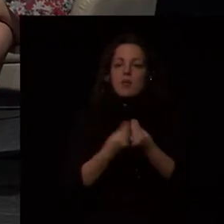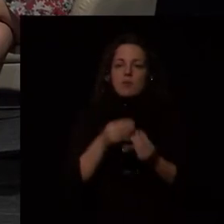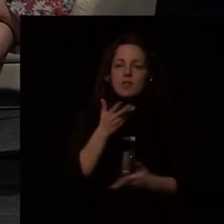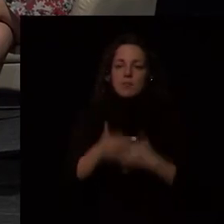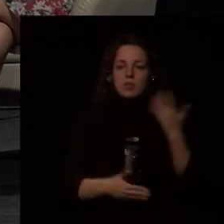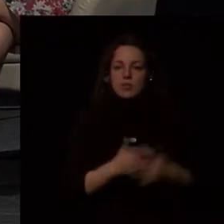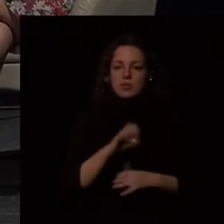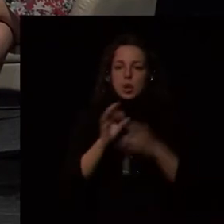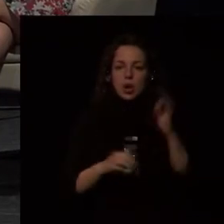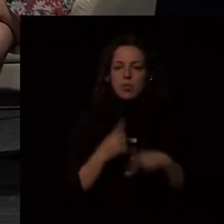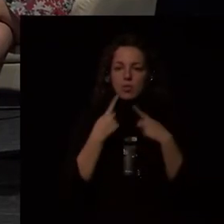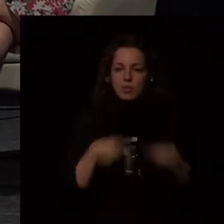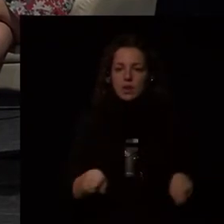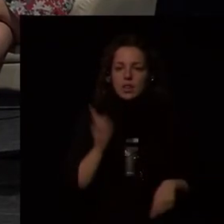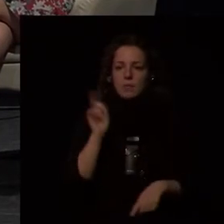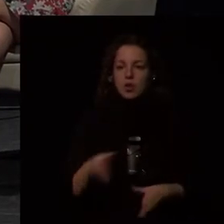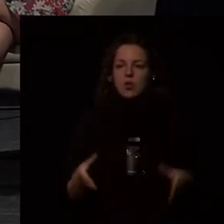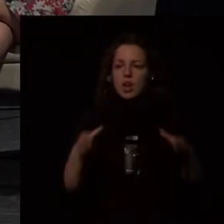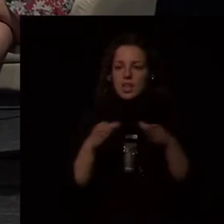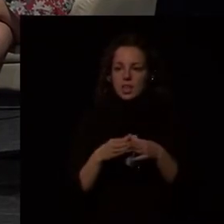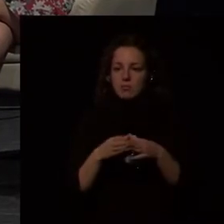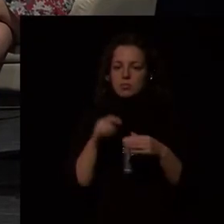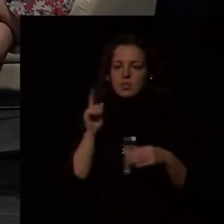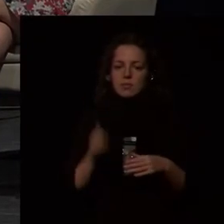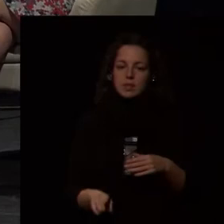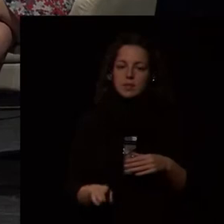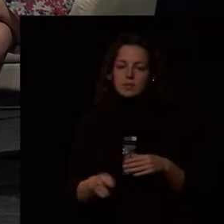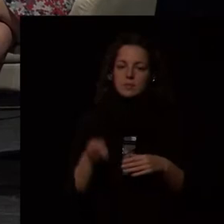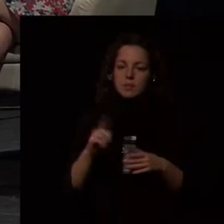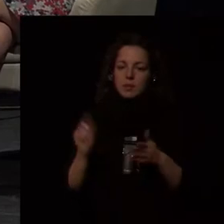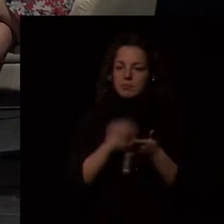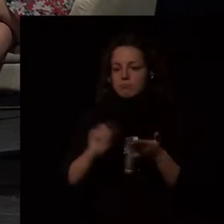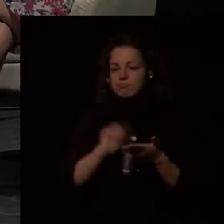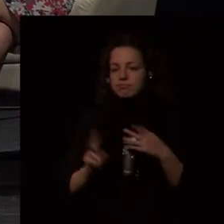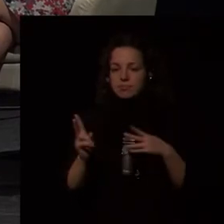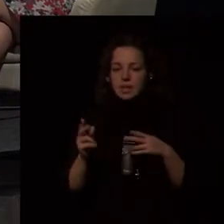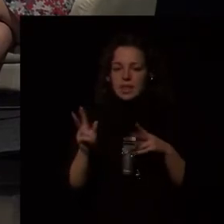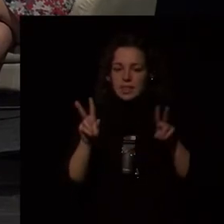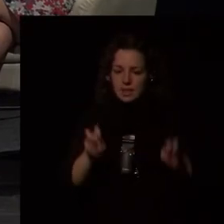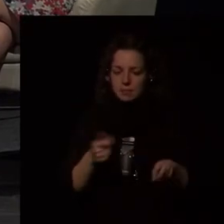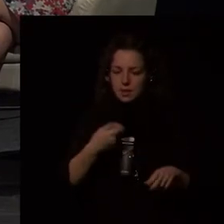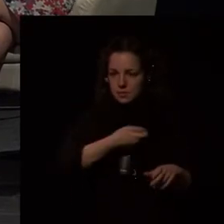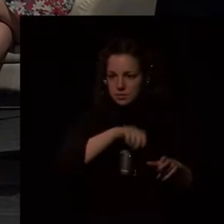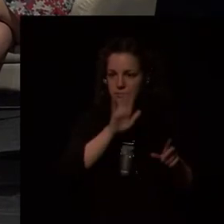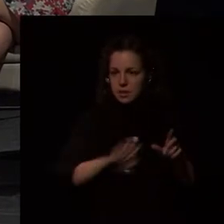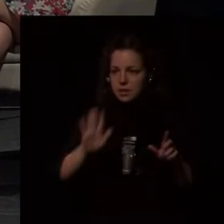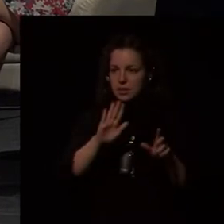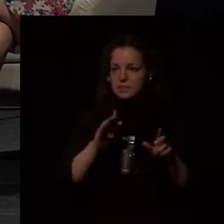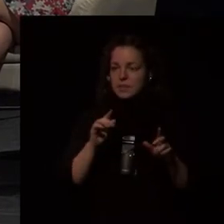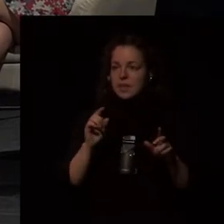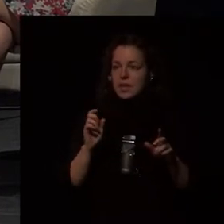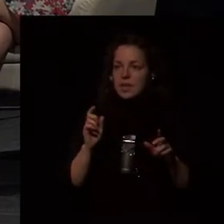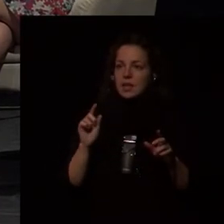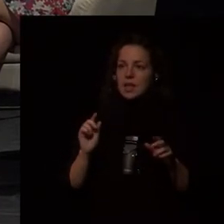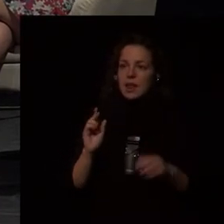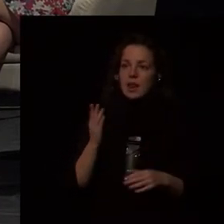diferentes organizaciones, colectivos, y ha escrito mucho sobre este tema. En España, nuestra primera referencia fue un estudio